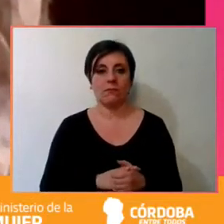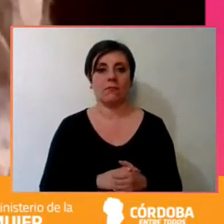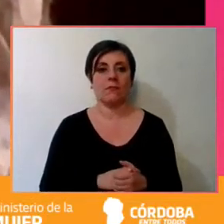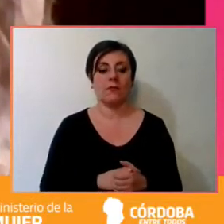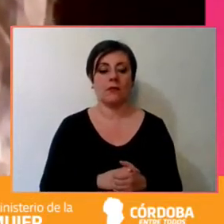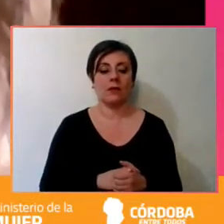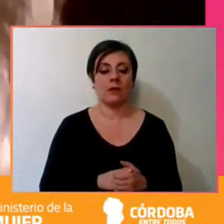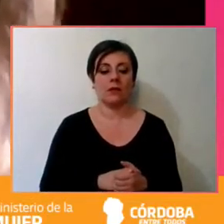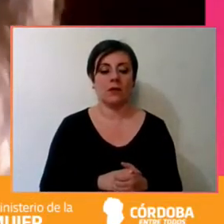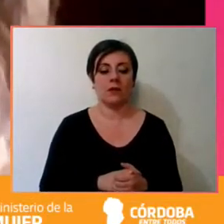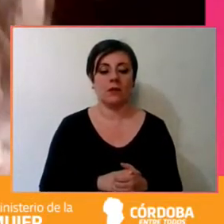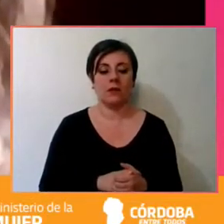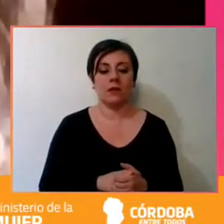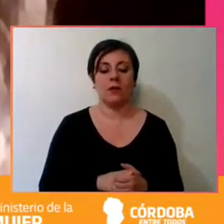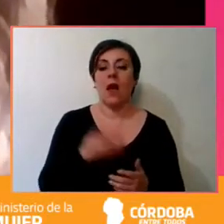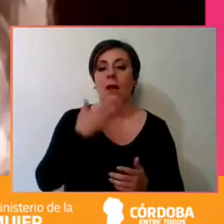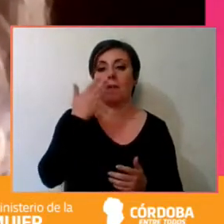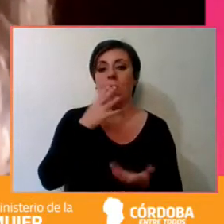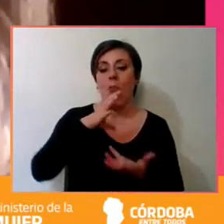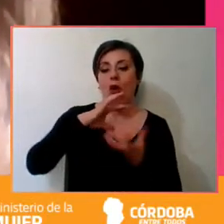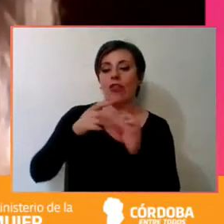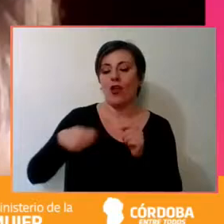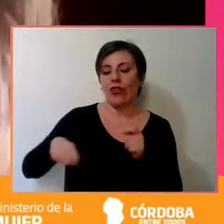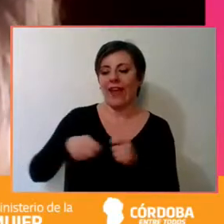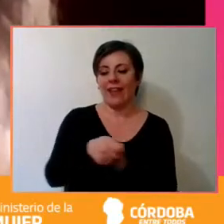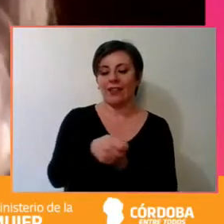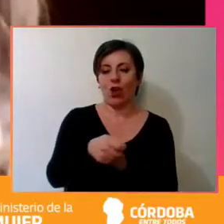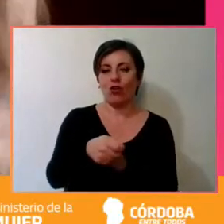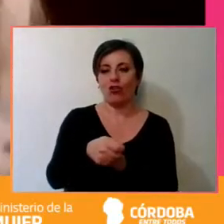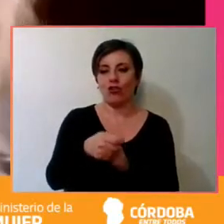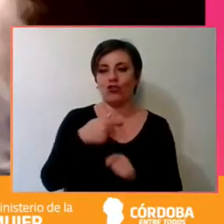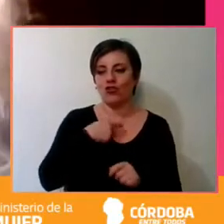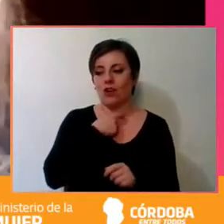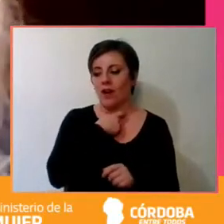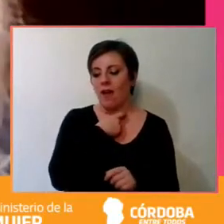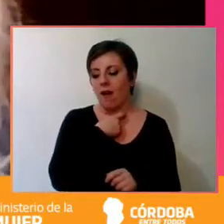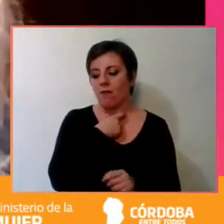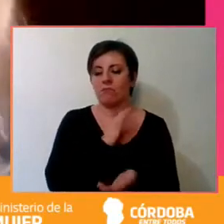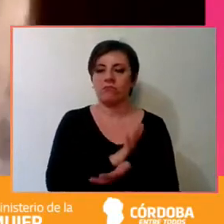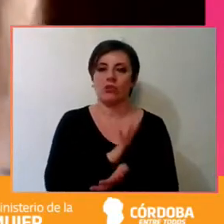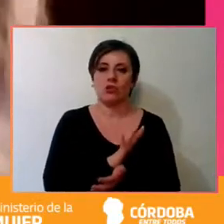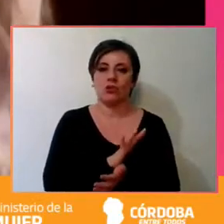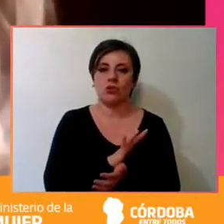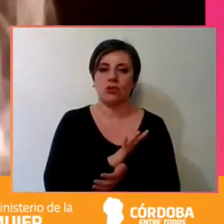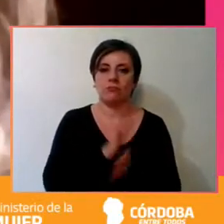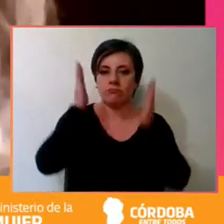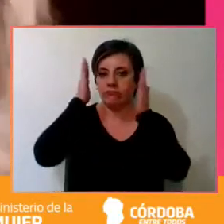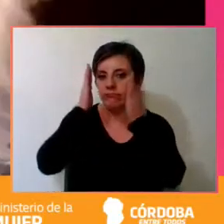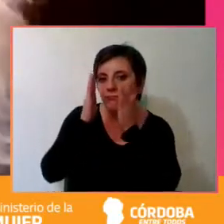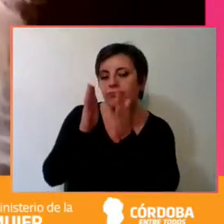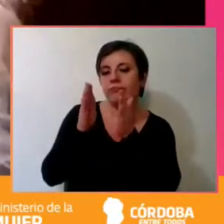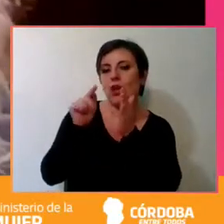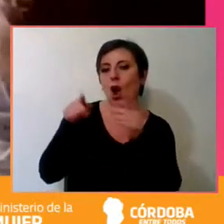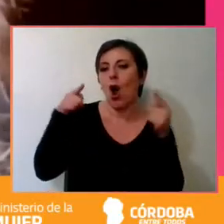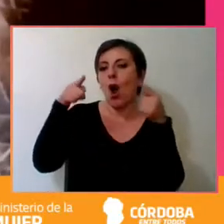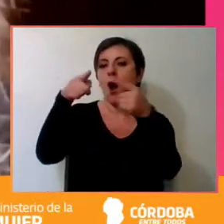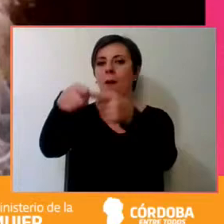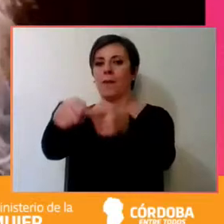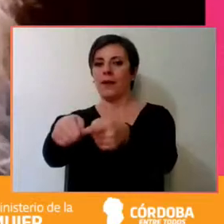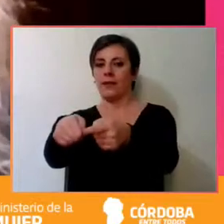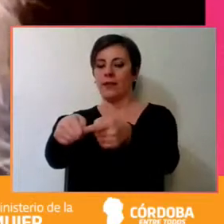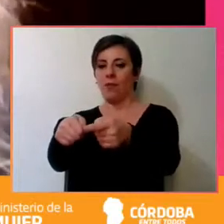digamos, nos invitaron a hablar de modelos de gestión, yo quería como centrar un poco un objetivo en